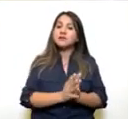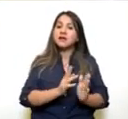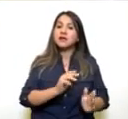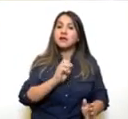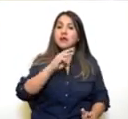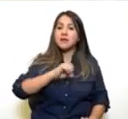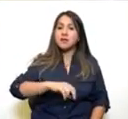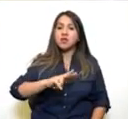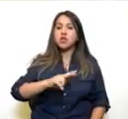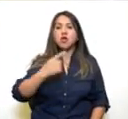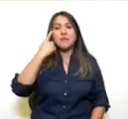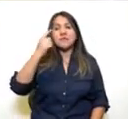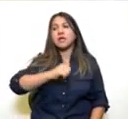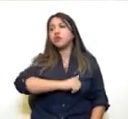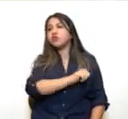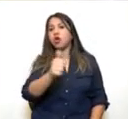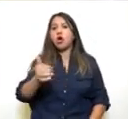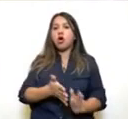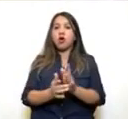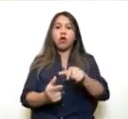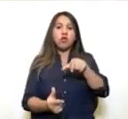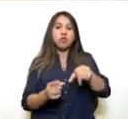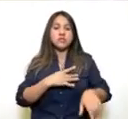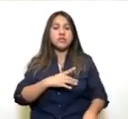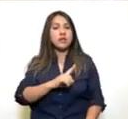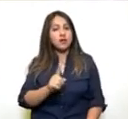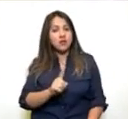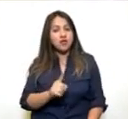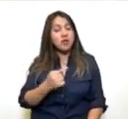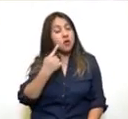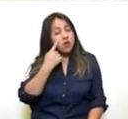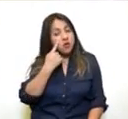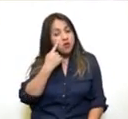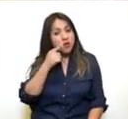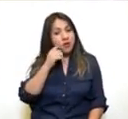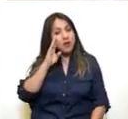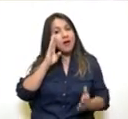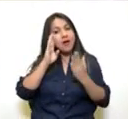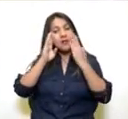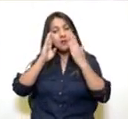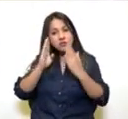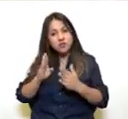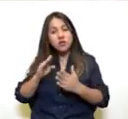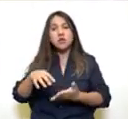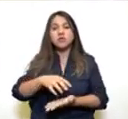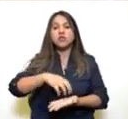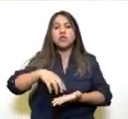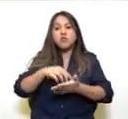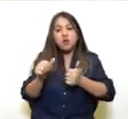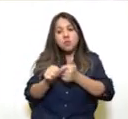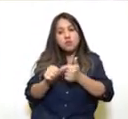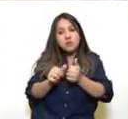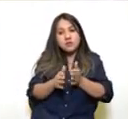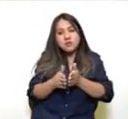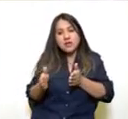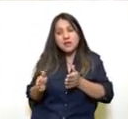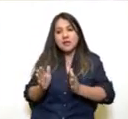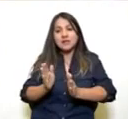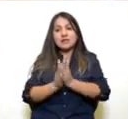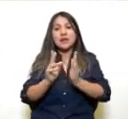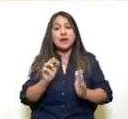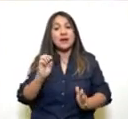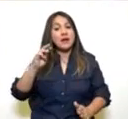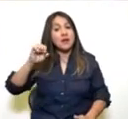país a ese caso hay que ponerle atención es una comuna vecina hay bandas